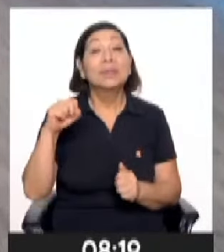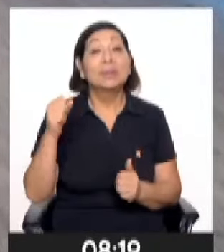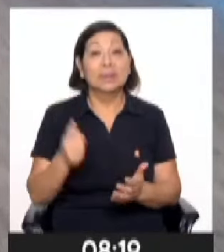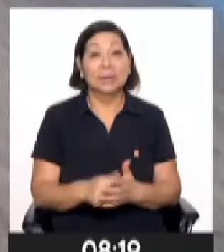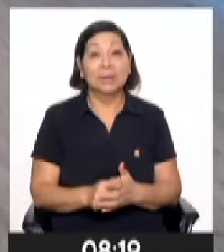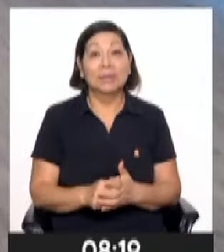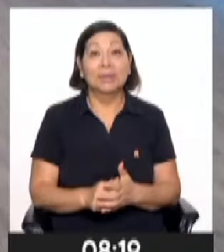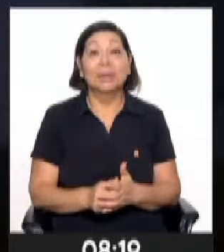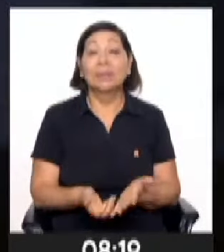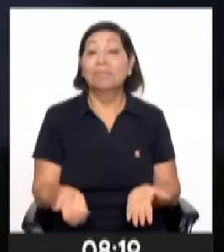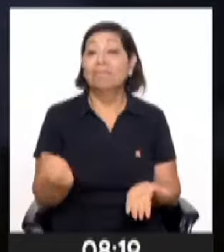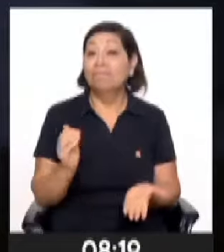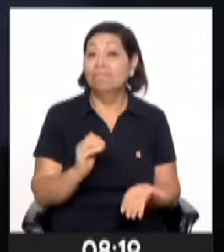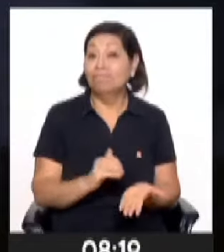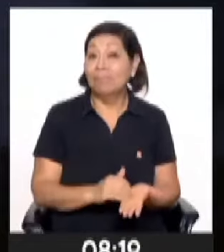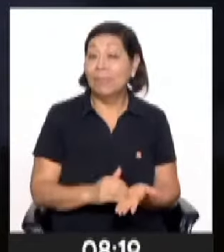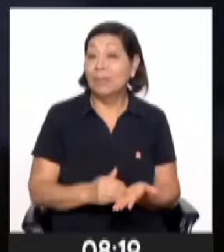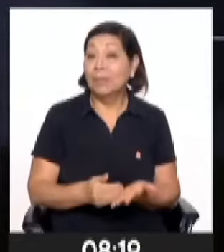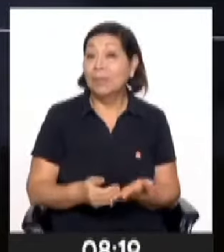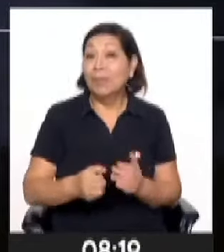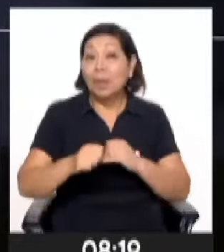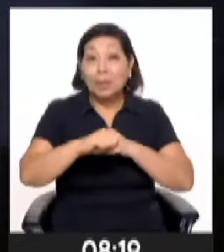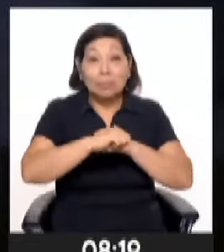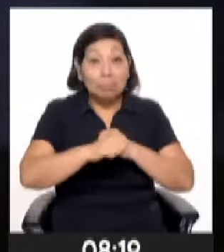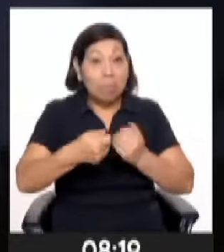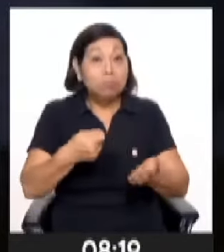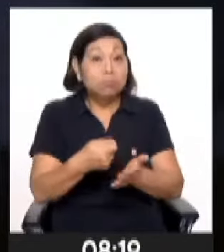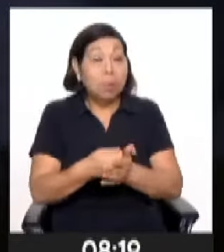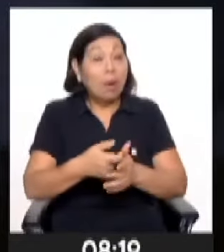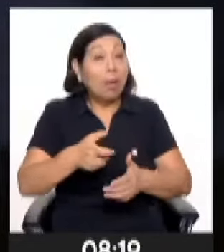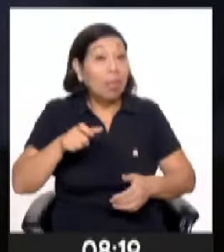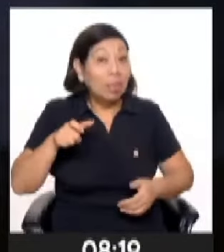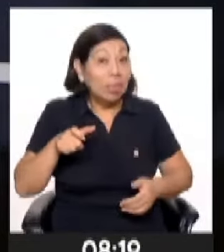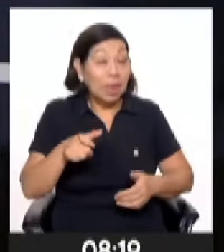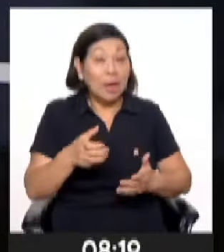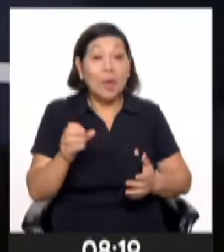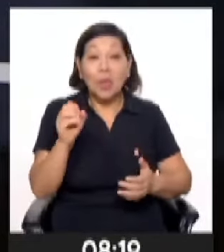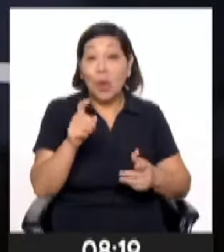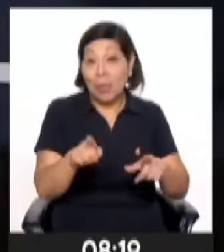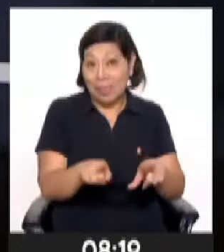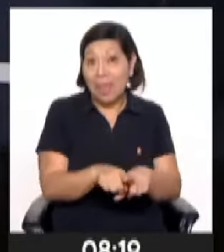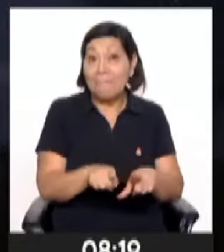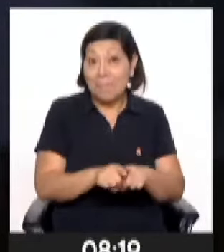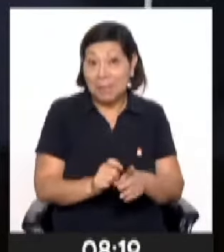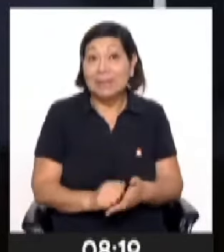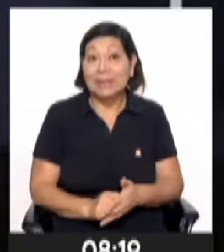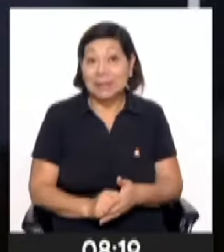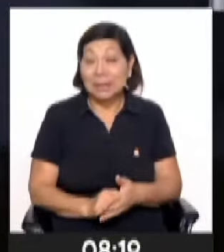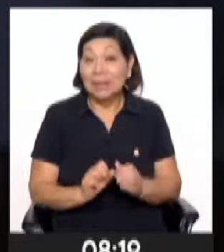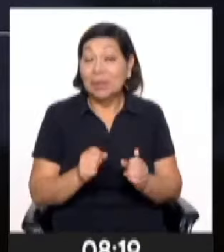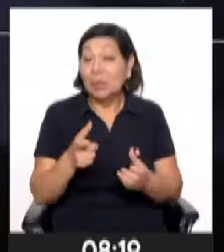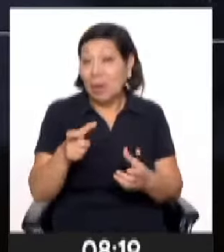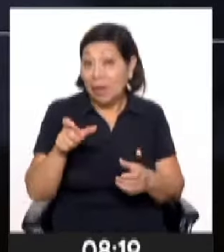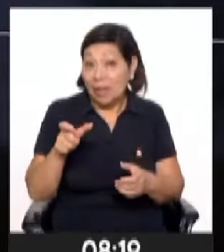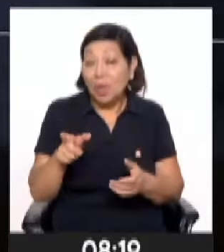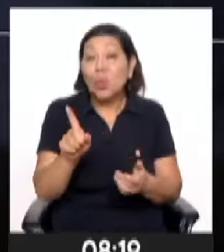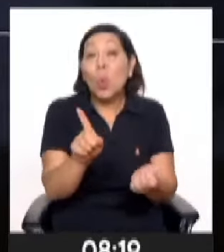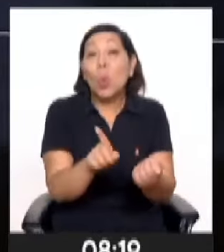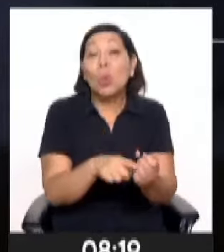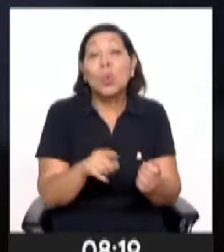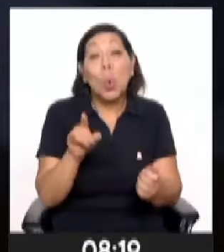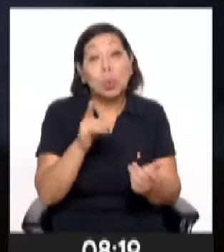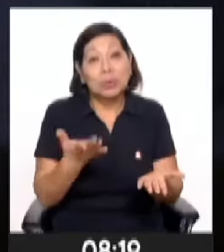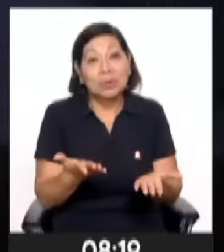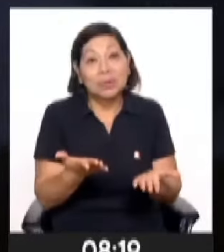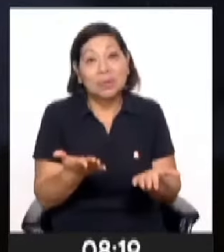Sí, ¿no? Y además, como digo, a veces hay promociones incluso de financiamiento con la tarjeta. Claro. O también, mira, tú si tienes tarjeta y estás acostumbrado a